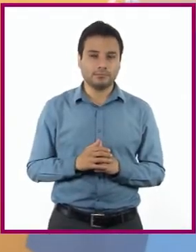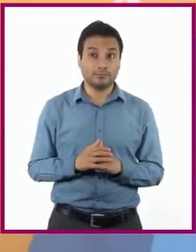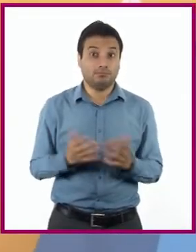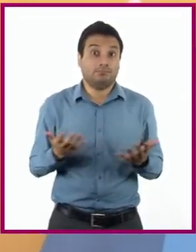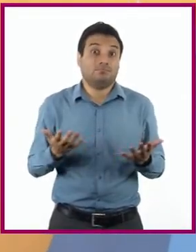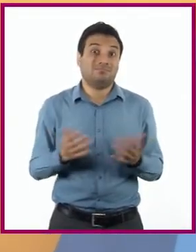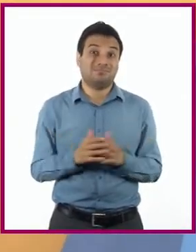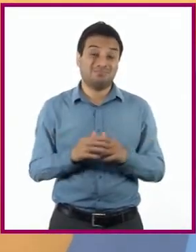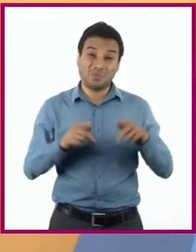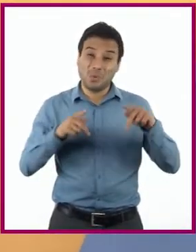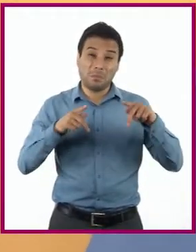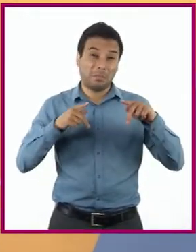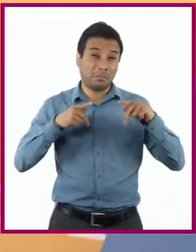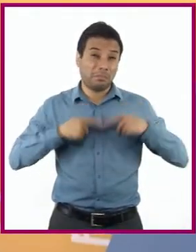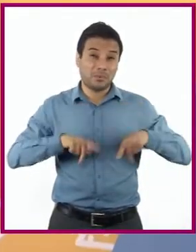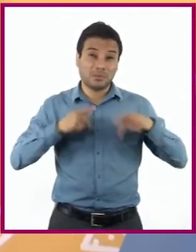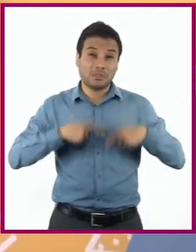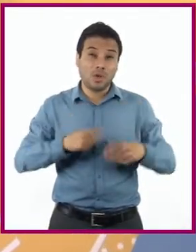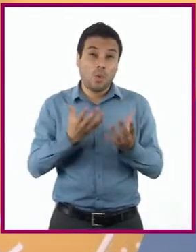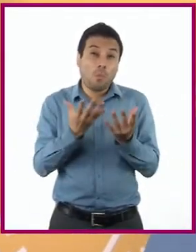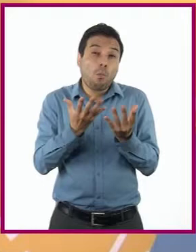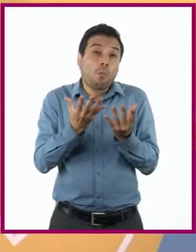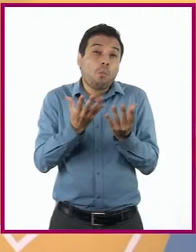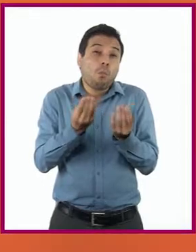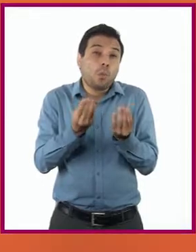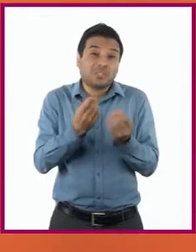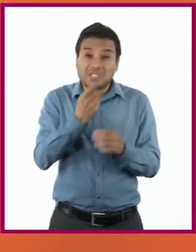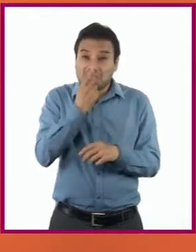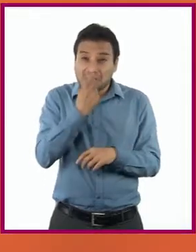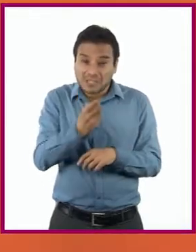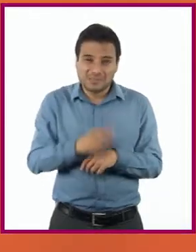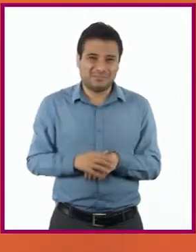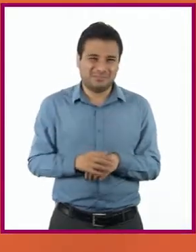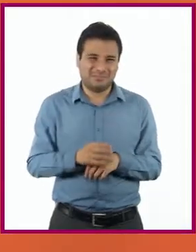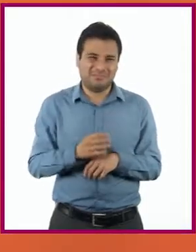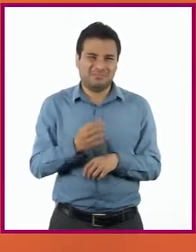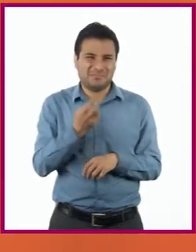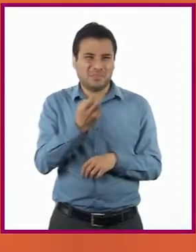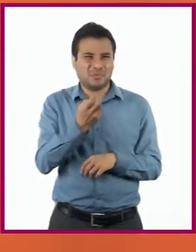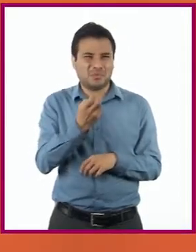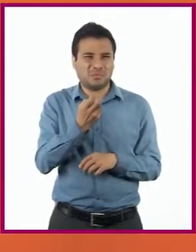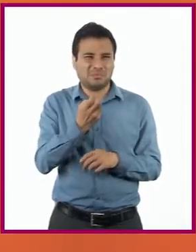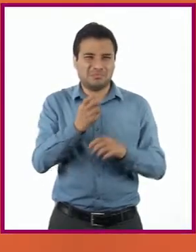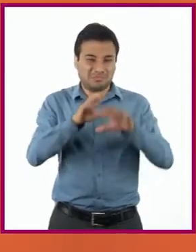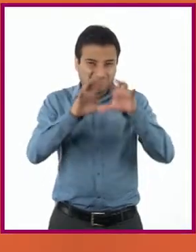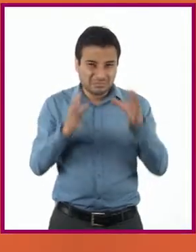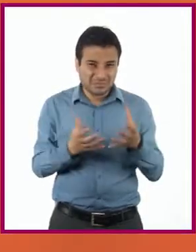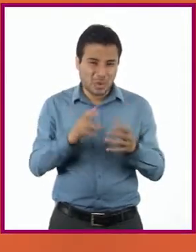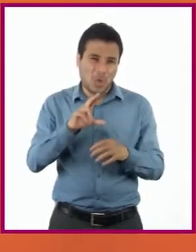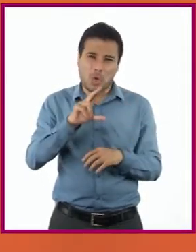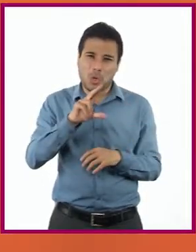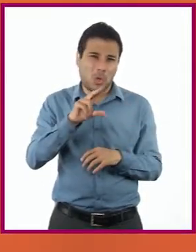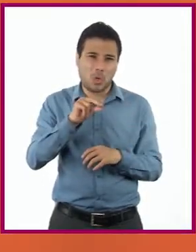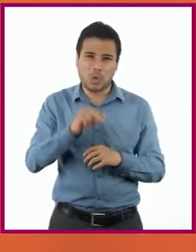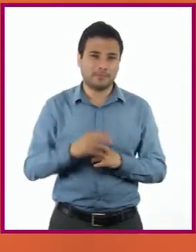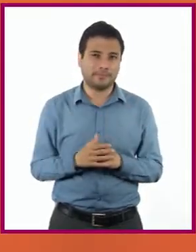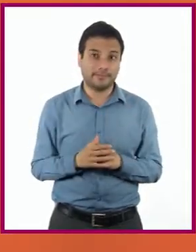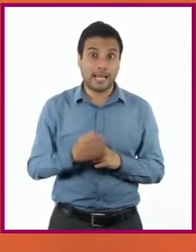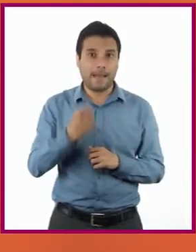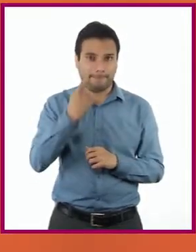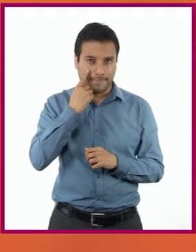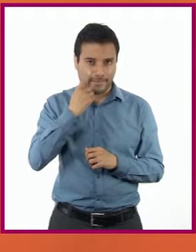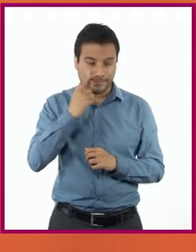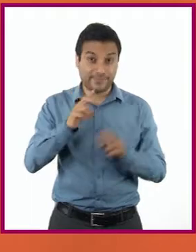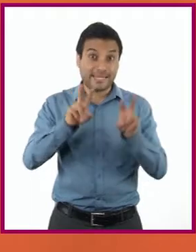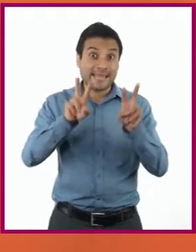que mucha gente estaba de acuerdo con esta idea. ¿Qué le parece, maestra, que aprovechamos este tema para